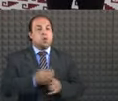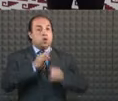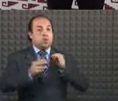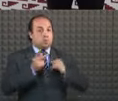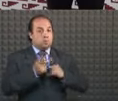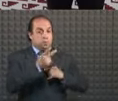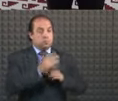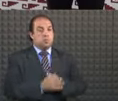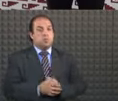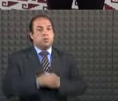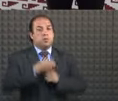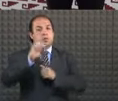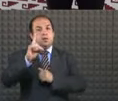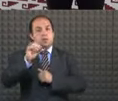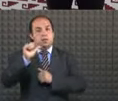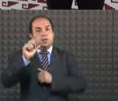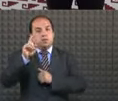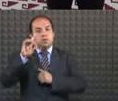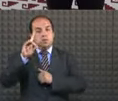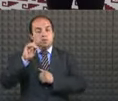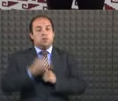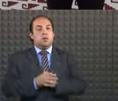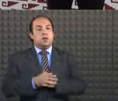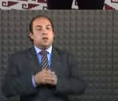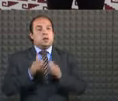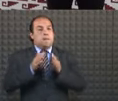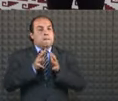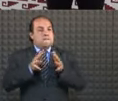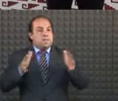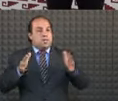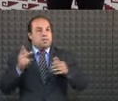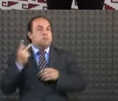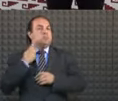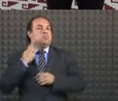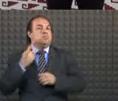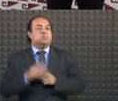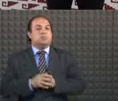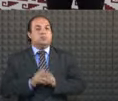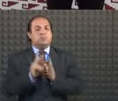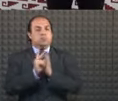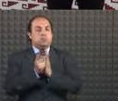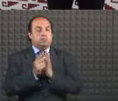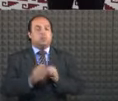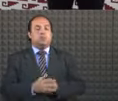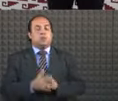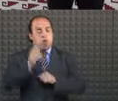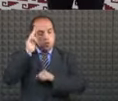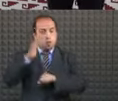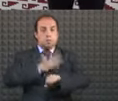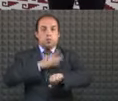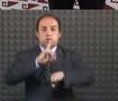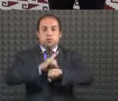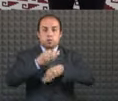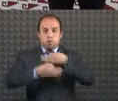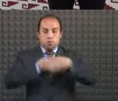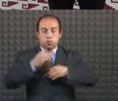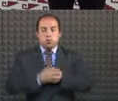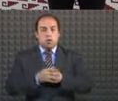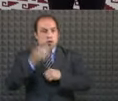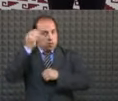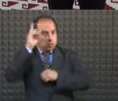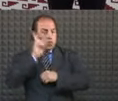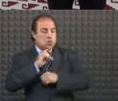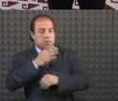Última pregunta. David Santiago, de Expansión Política. ¿Qué tal? Buenos días a todos.